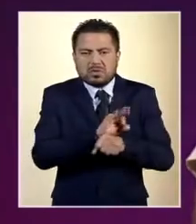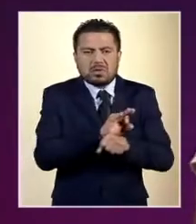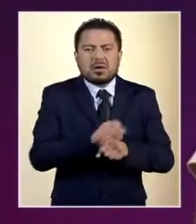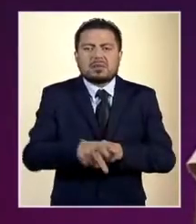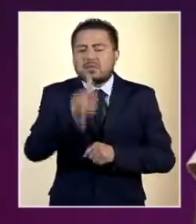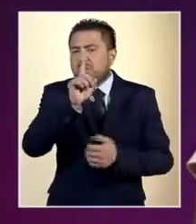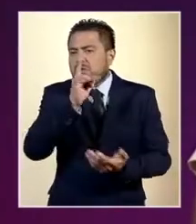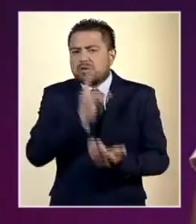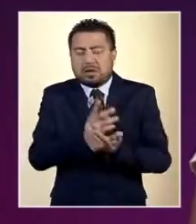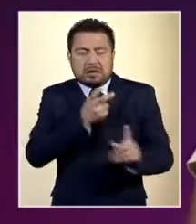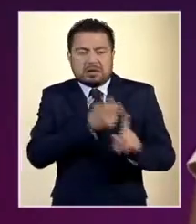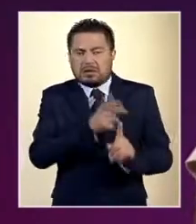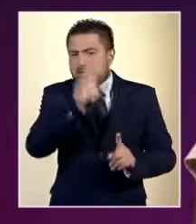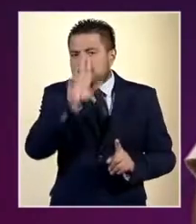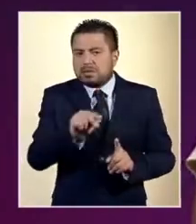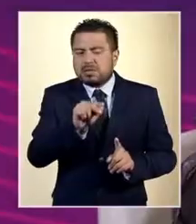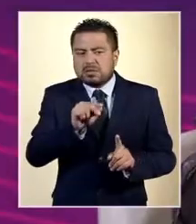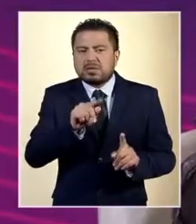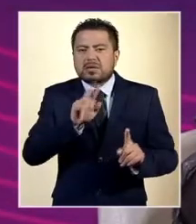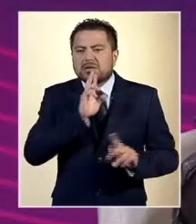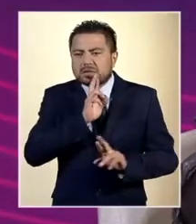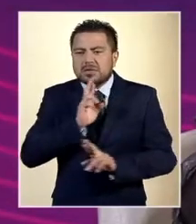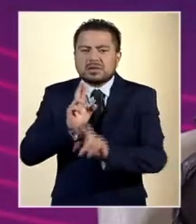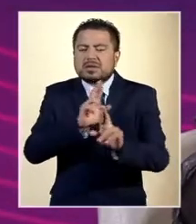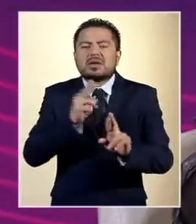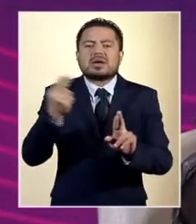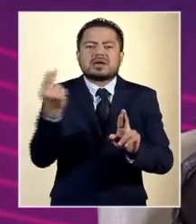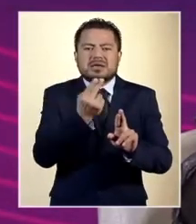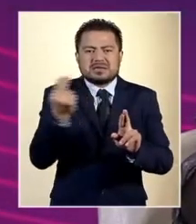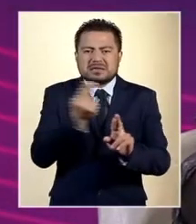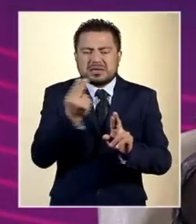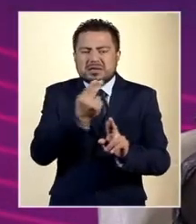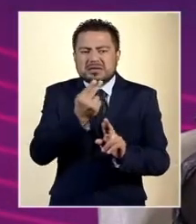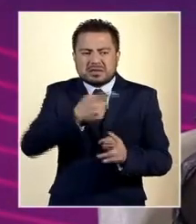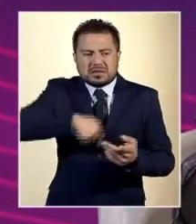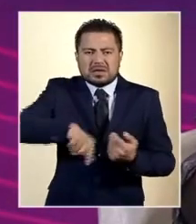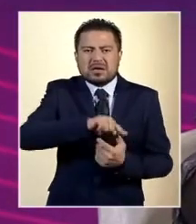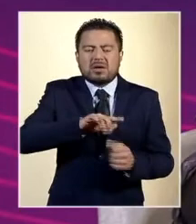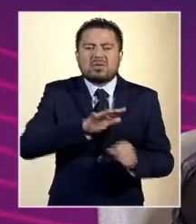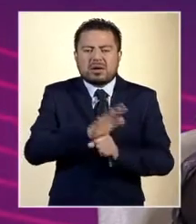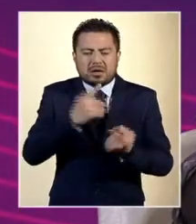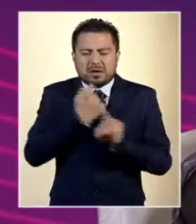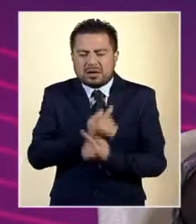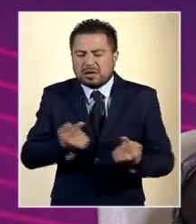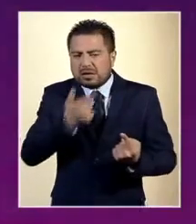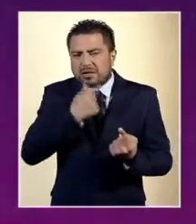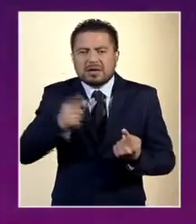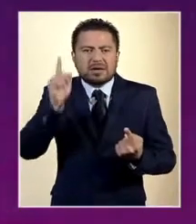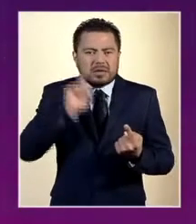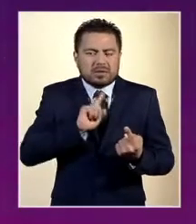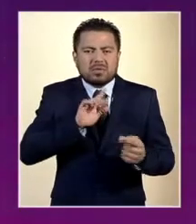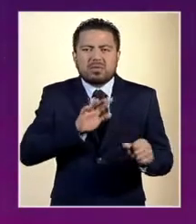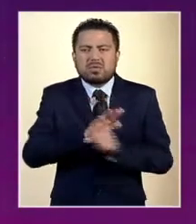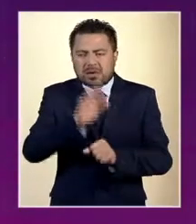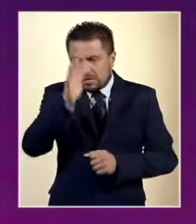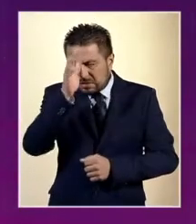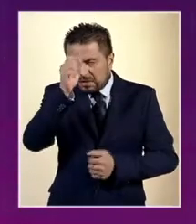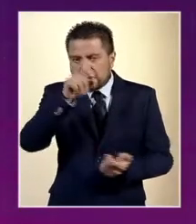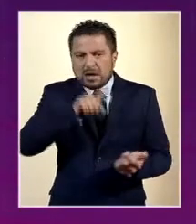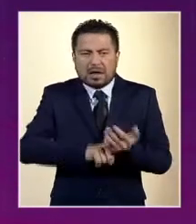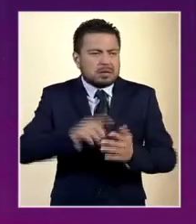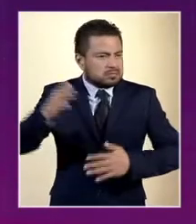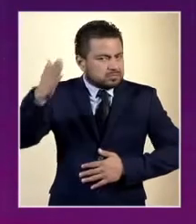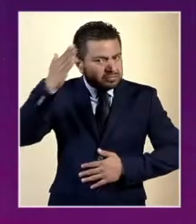pero no solo eso, sino que responda a las necesidades de los niños y las niñas en términos de